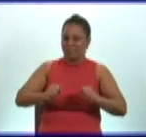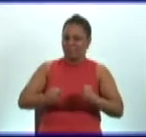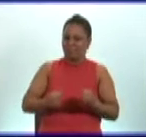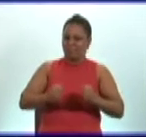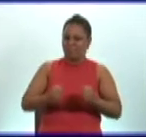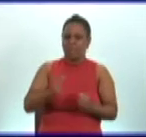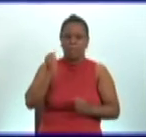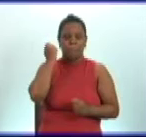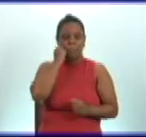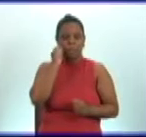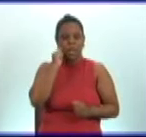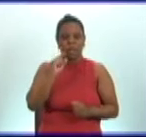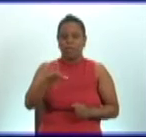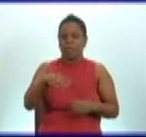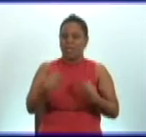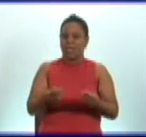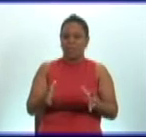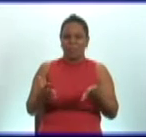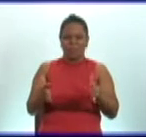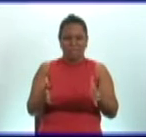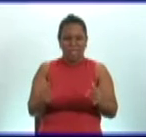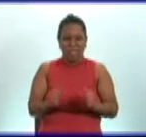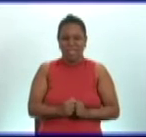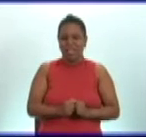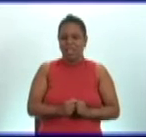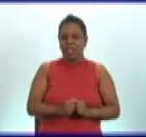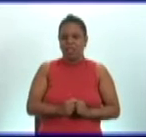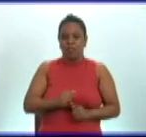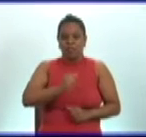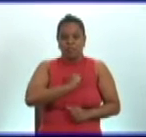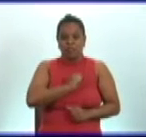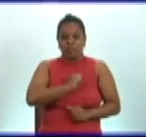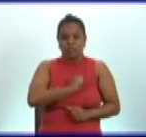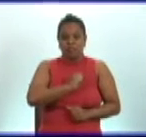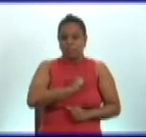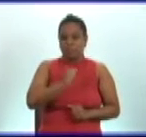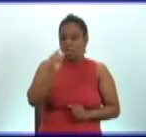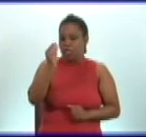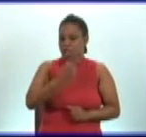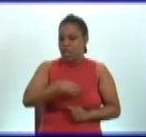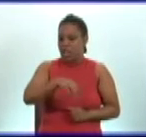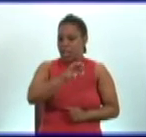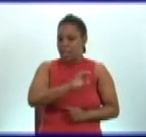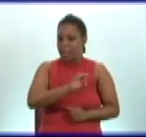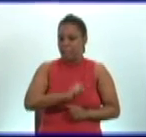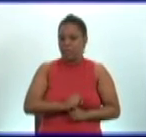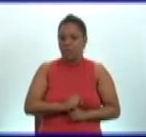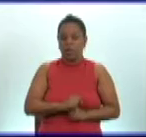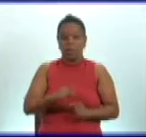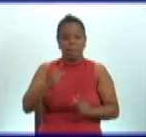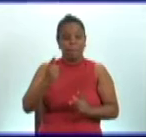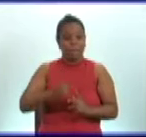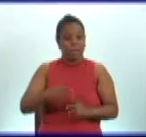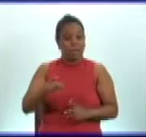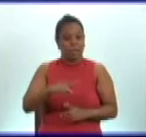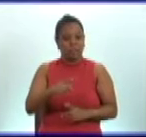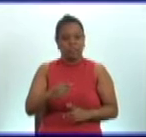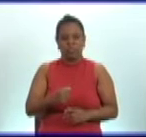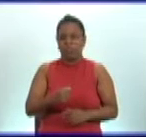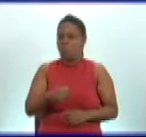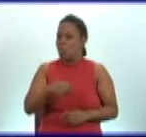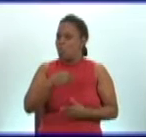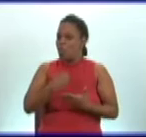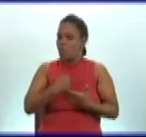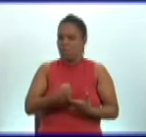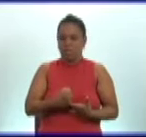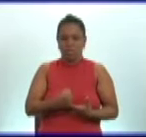población, muchachos, el miedo, el terror, y también que vayan, diríamos, como que no apoyando a ese movimiento revolucionario. Como